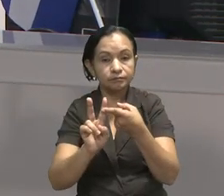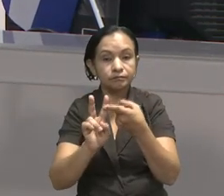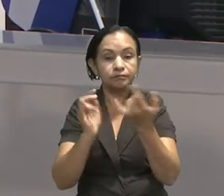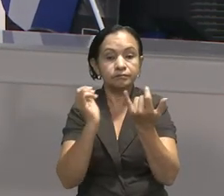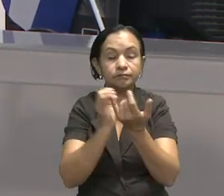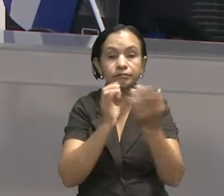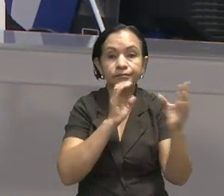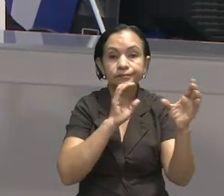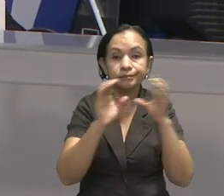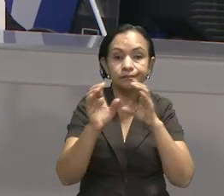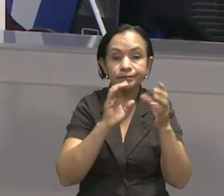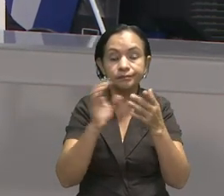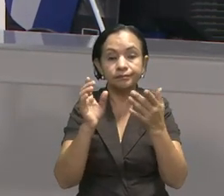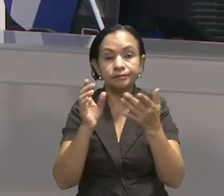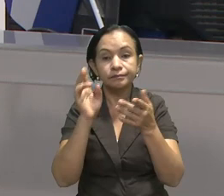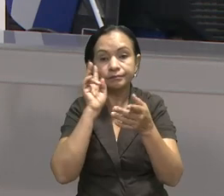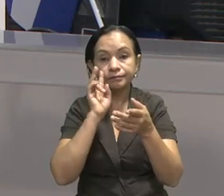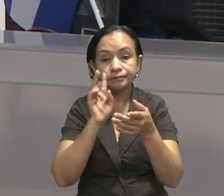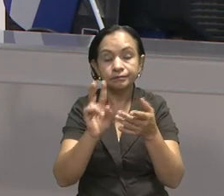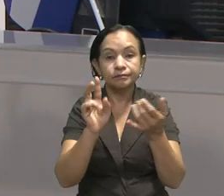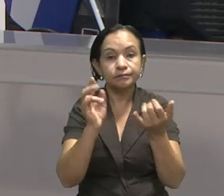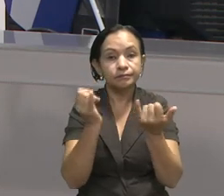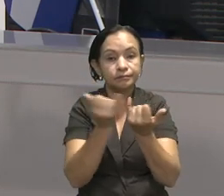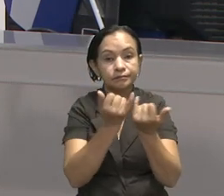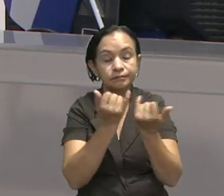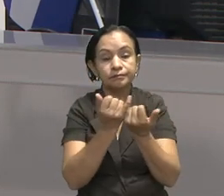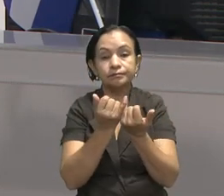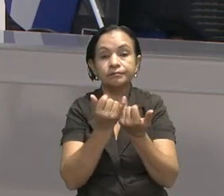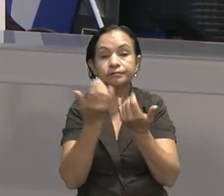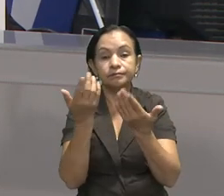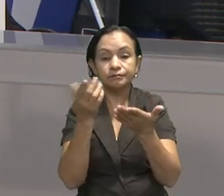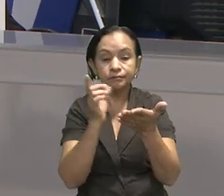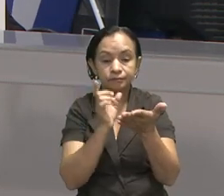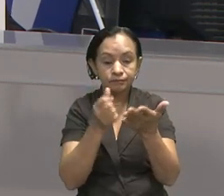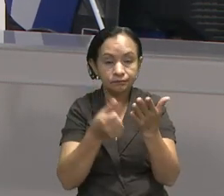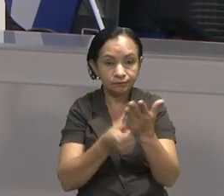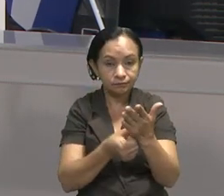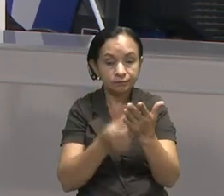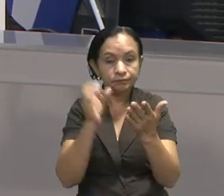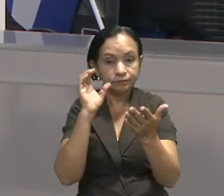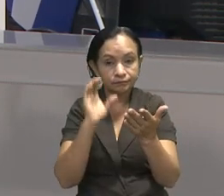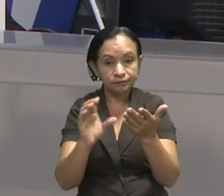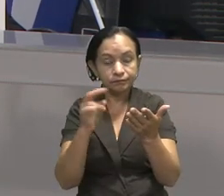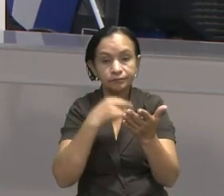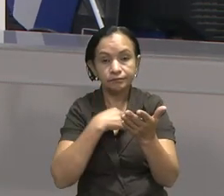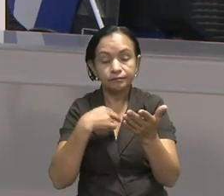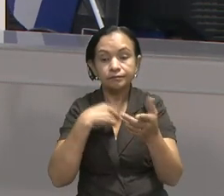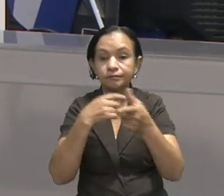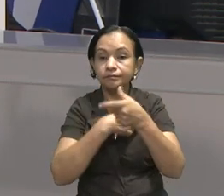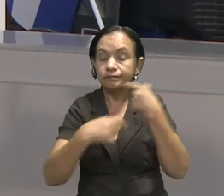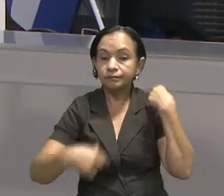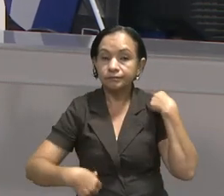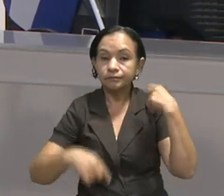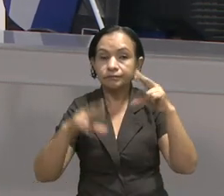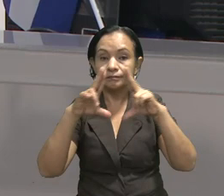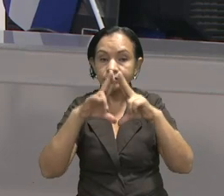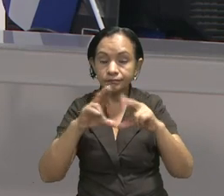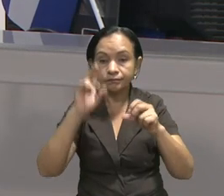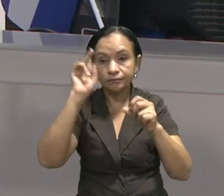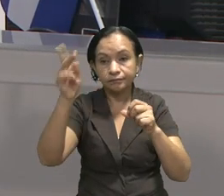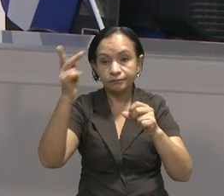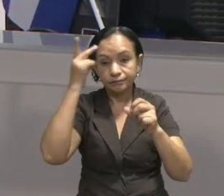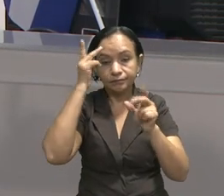de comunicaciones audiovisuales y servicios postales. C, proponer a la Presidencia de la República